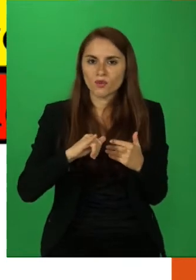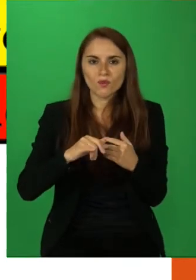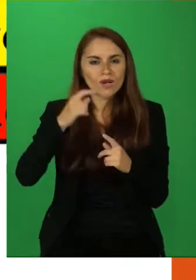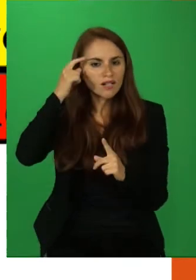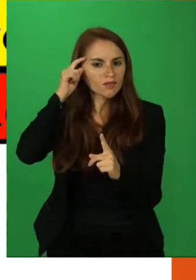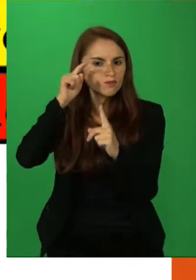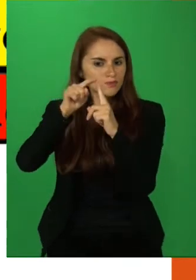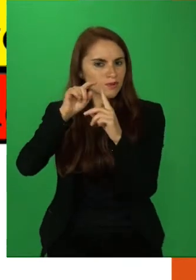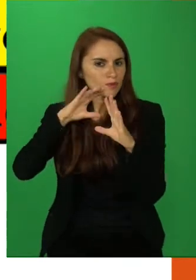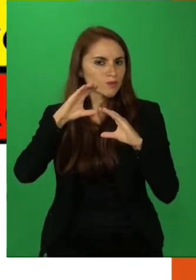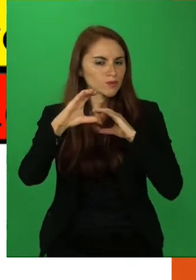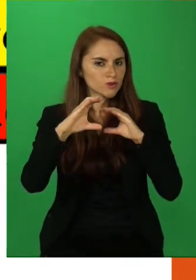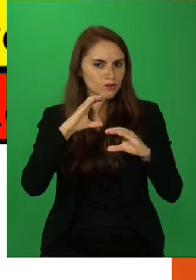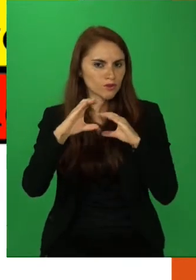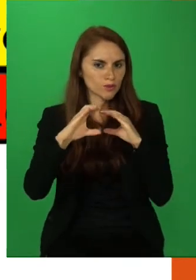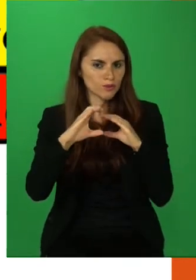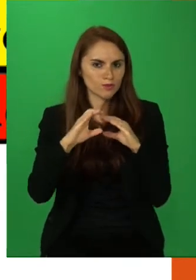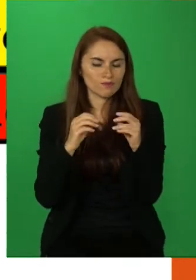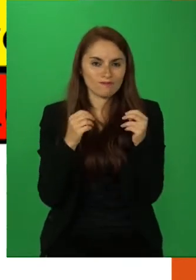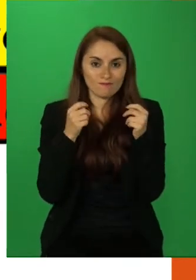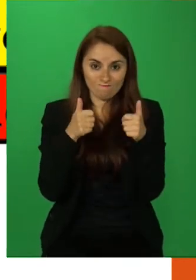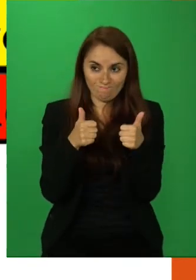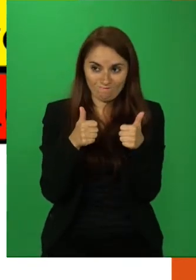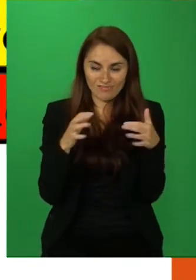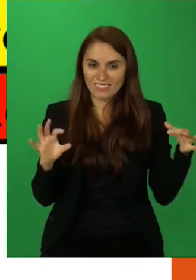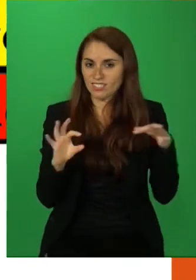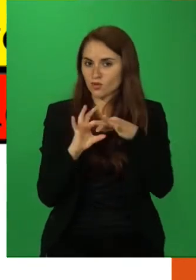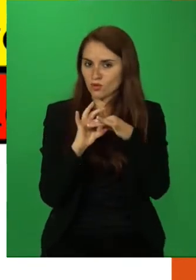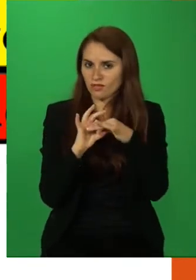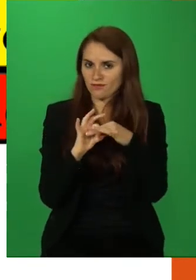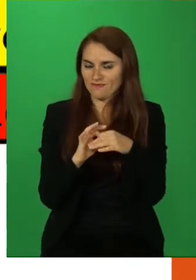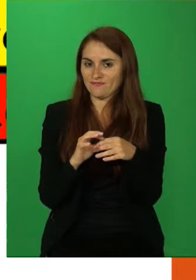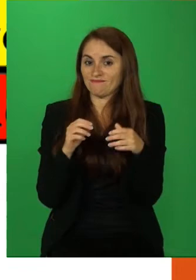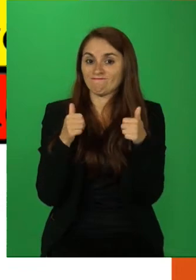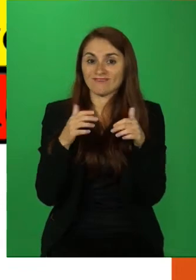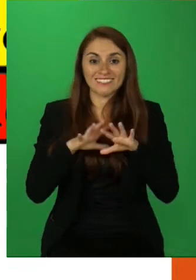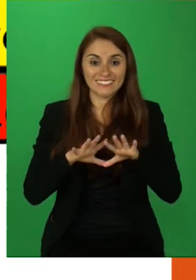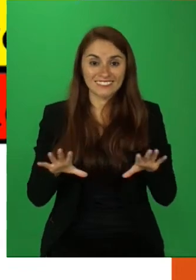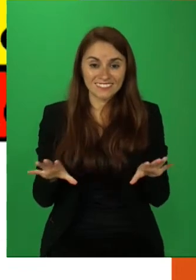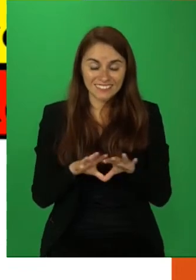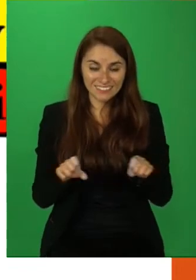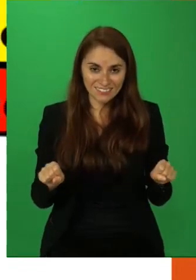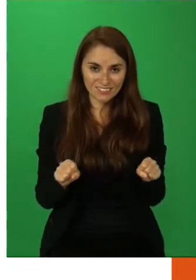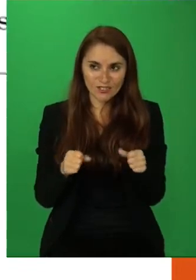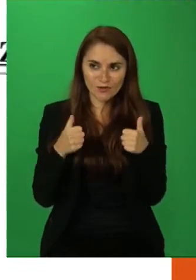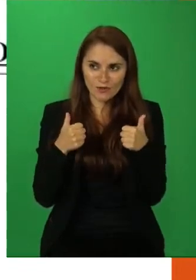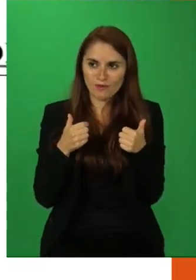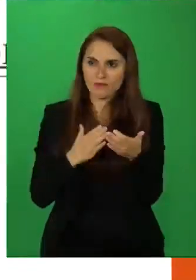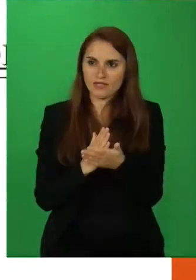intención comunicativa o motivación del emisor. ¿Sí? ¿Estás preparado? Vamos entonces.